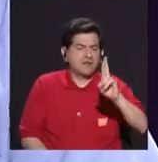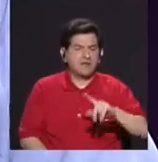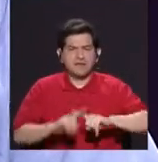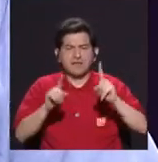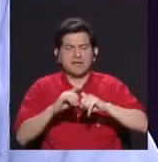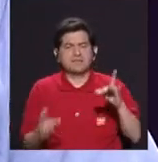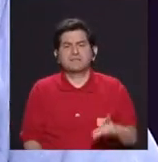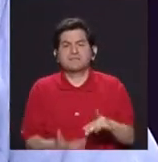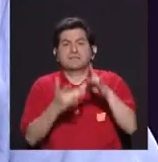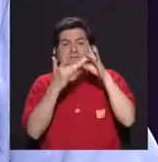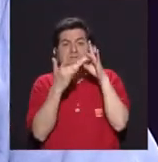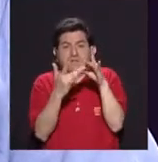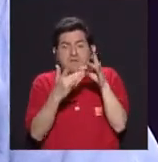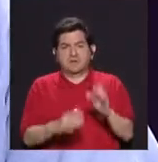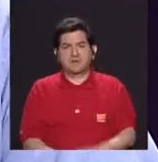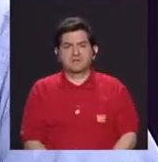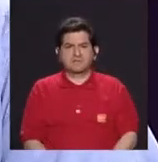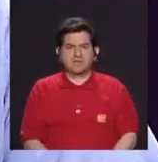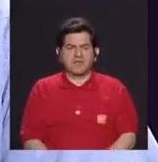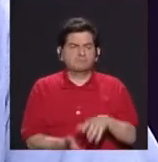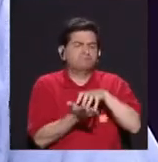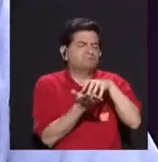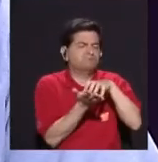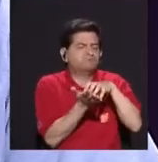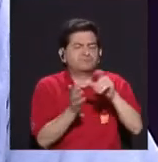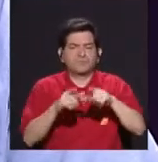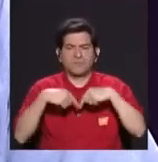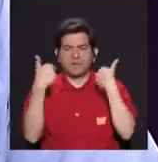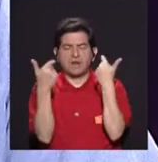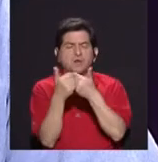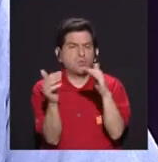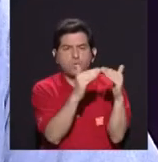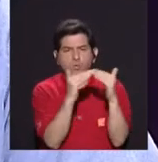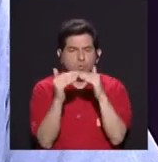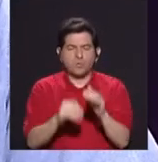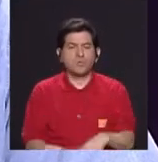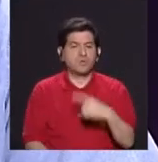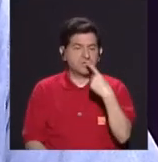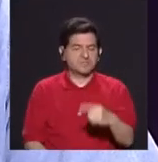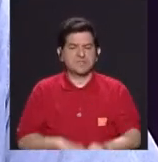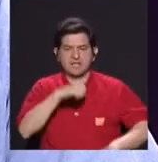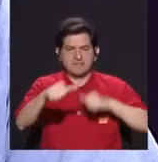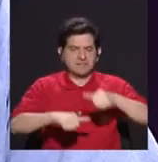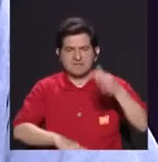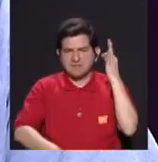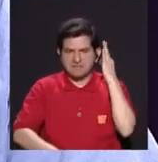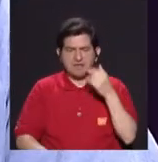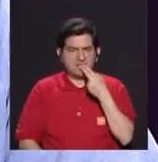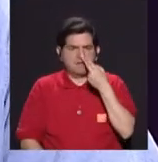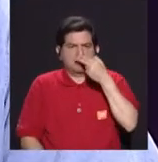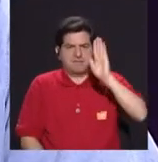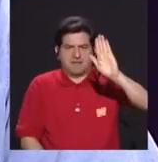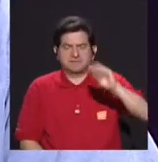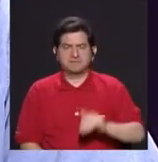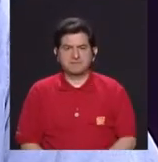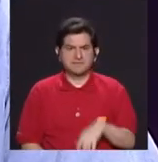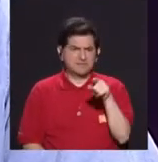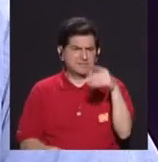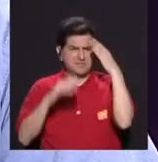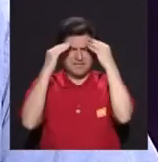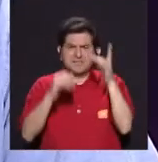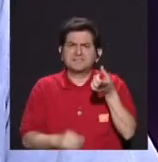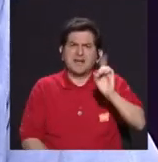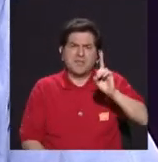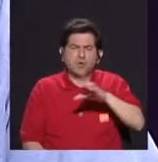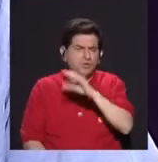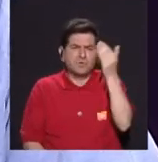especialidades cuestionan a cierto grupo poblacional como féminas en ese sentido dices que donde ha quedado pues esa información